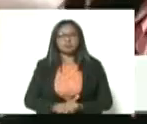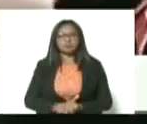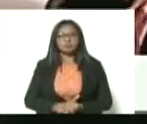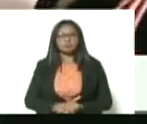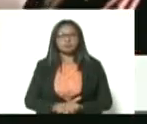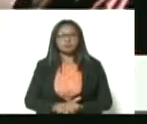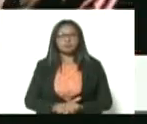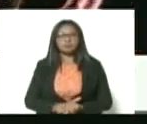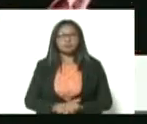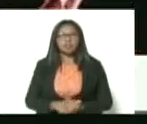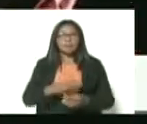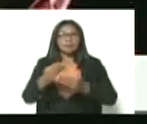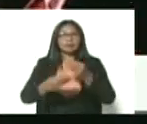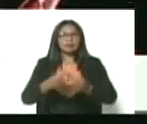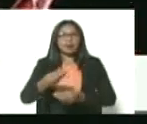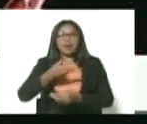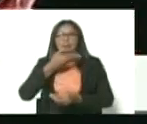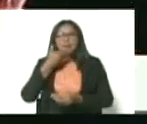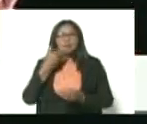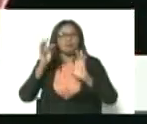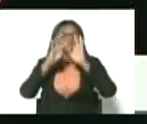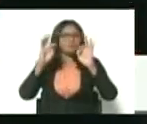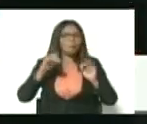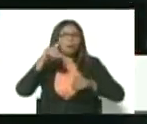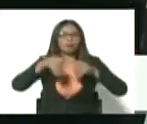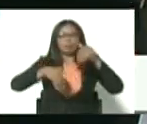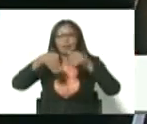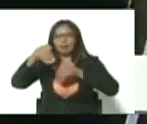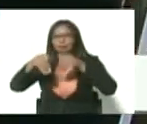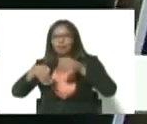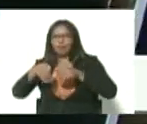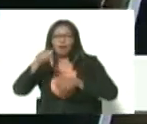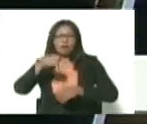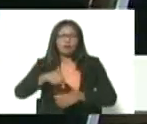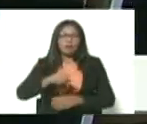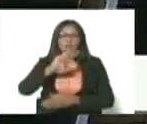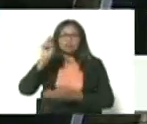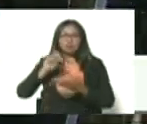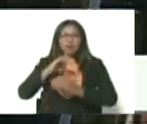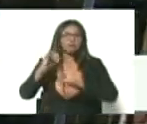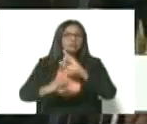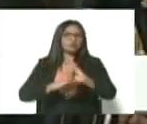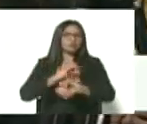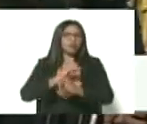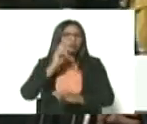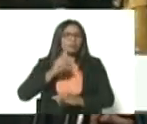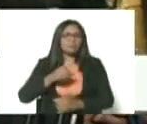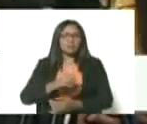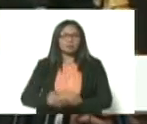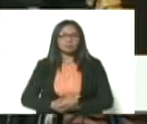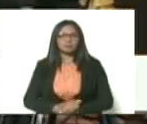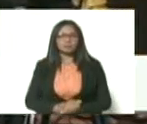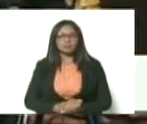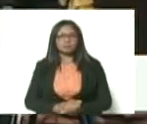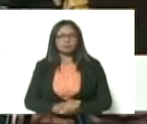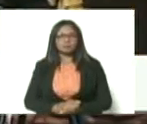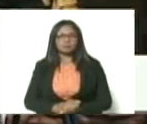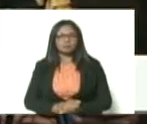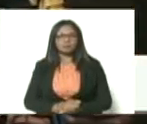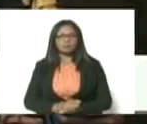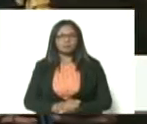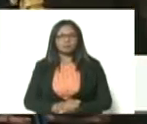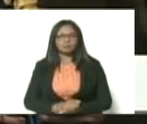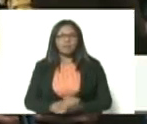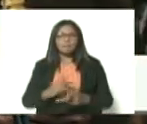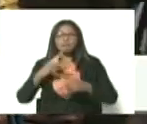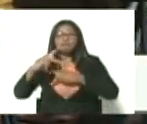en las mejores y mayores garantías electorales nacionales e internacionales para un